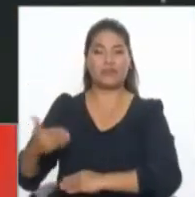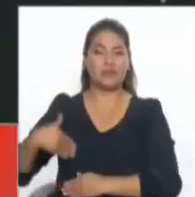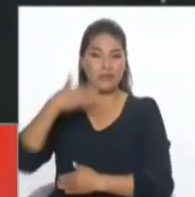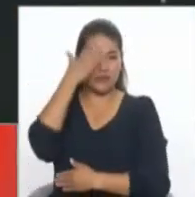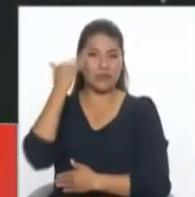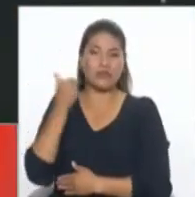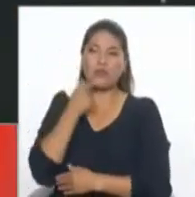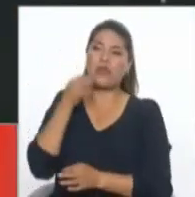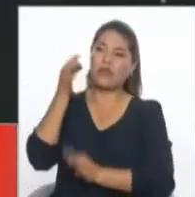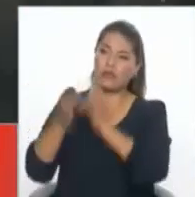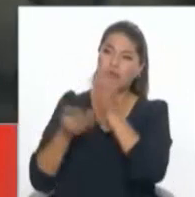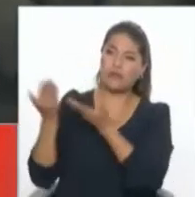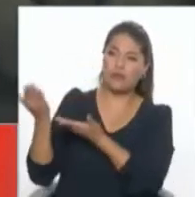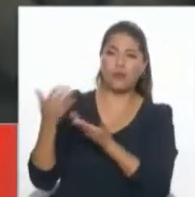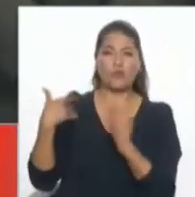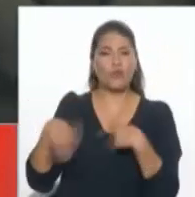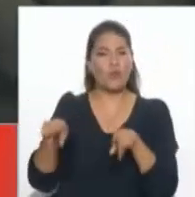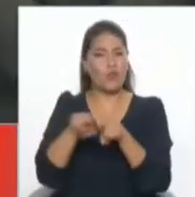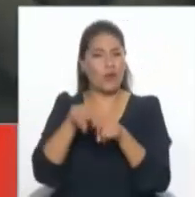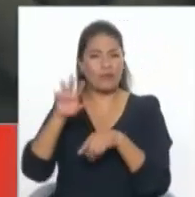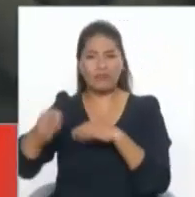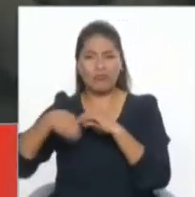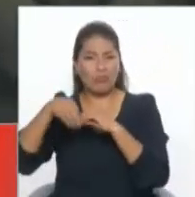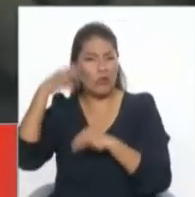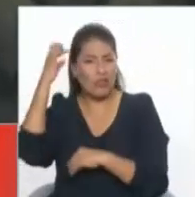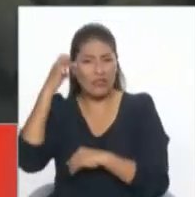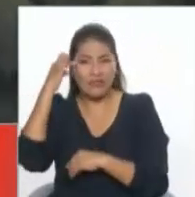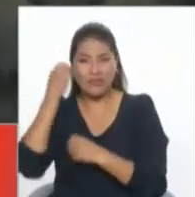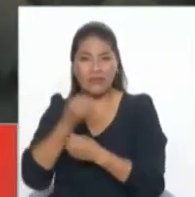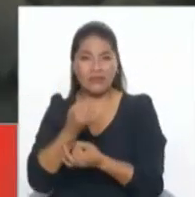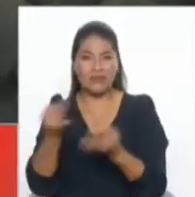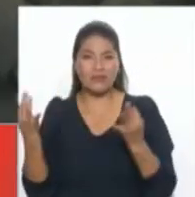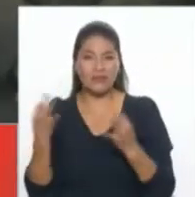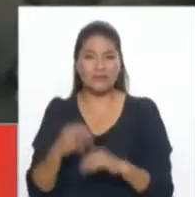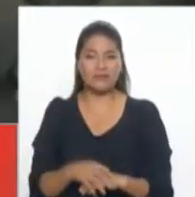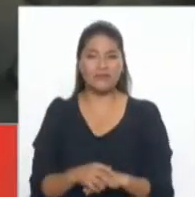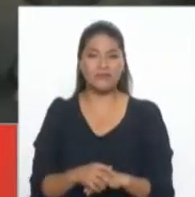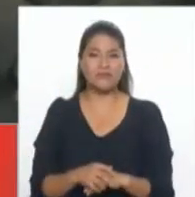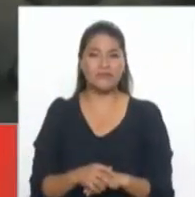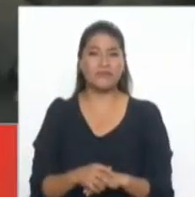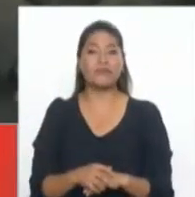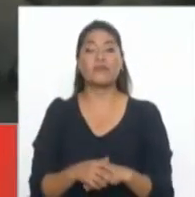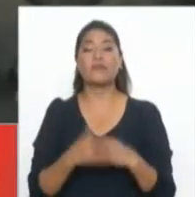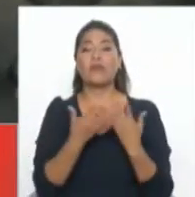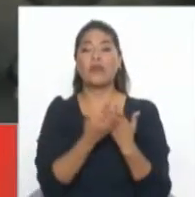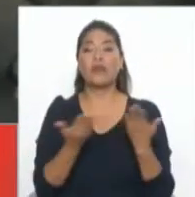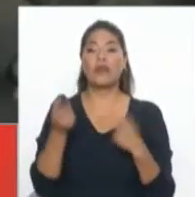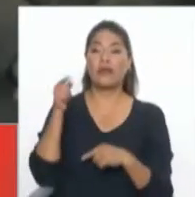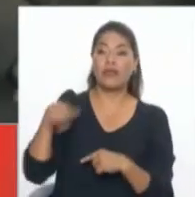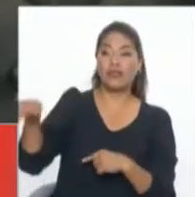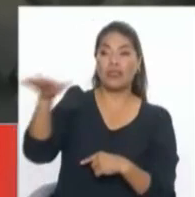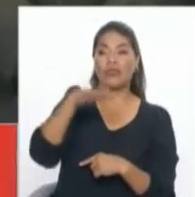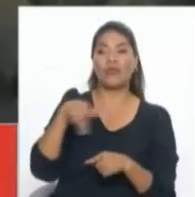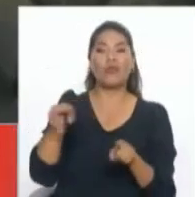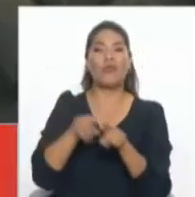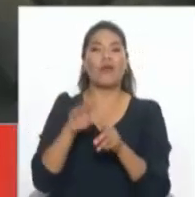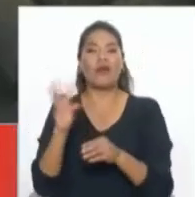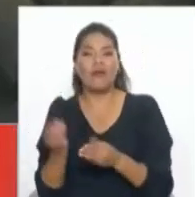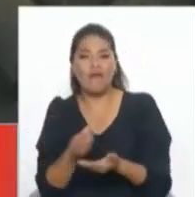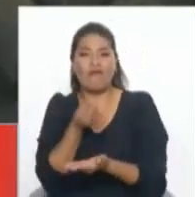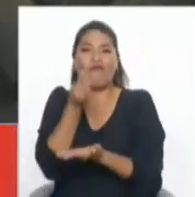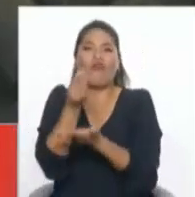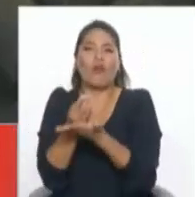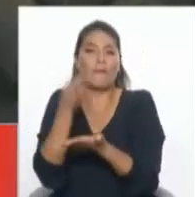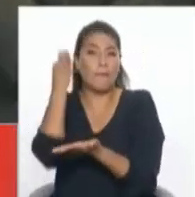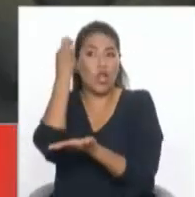maniobra política. Expresamos nuestra condena ante tan deslenable maniobra política con